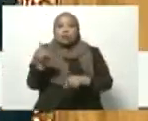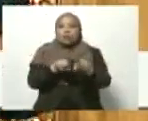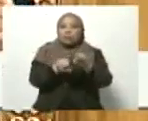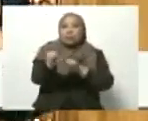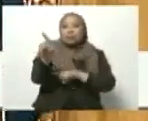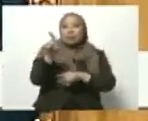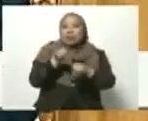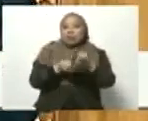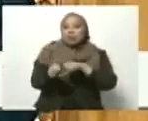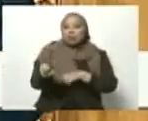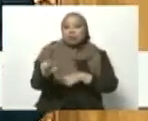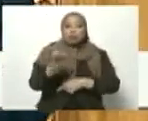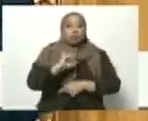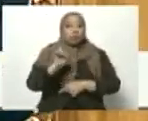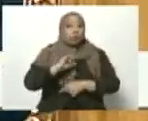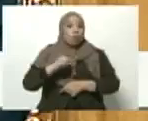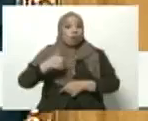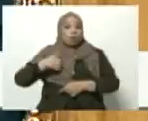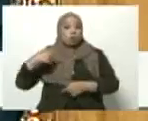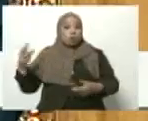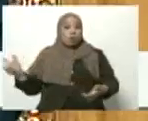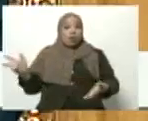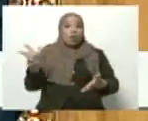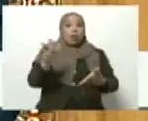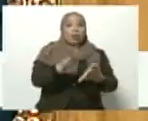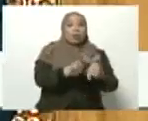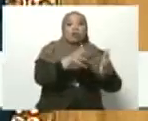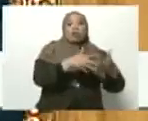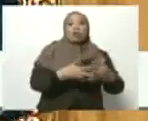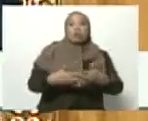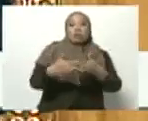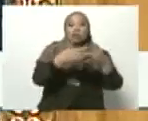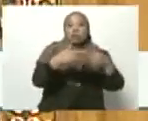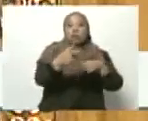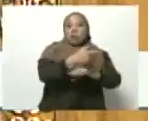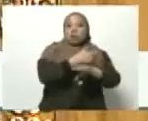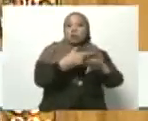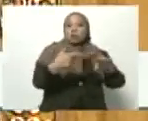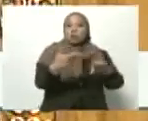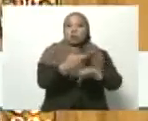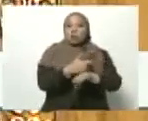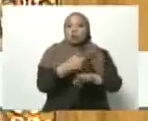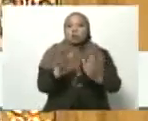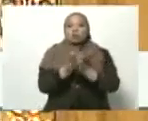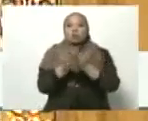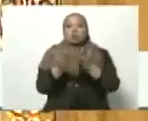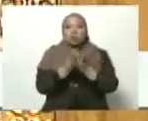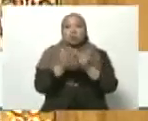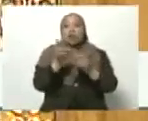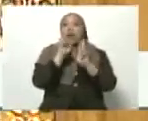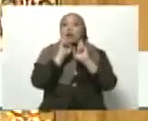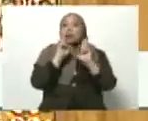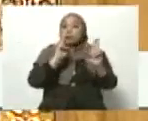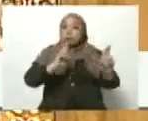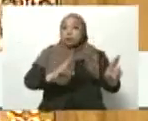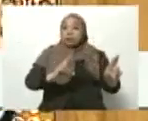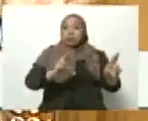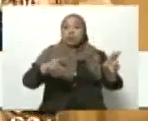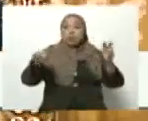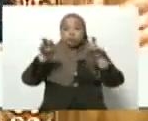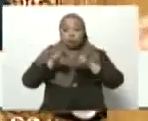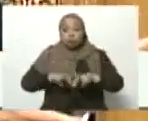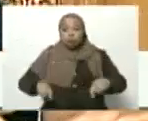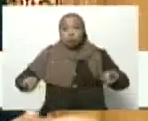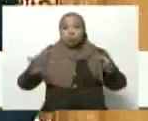El Pentágono aprobó, de hecho, porque él demandó al Pentágono y luego una negociación. Ese libro que salió es resultado de los expertos del Pentágono